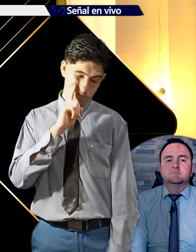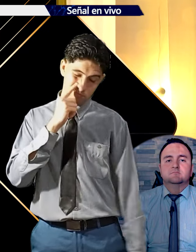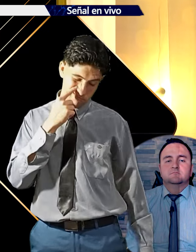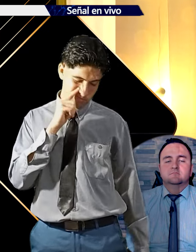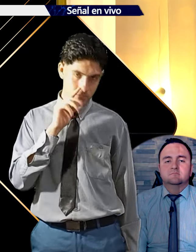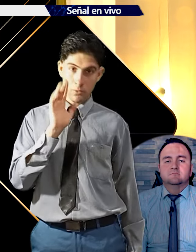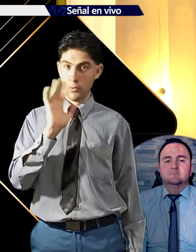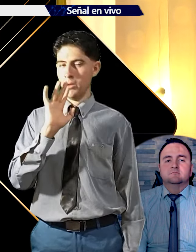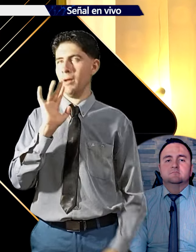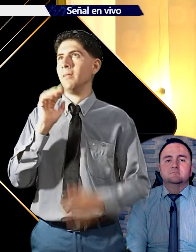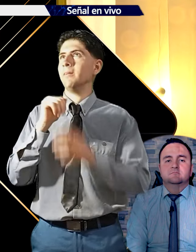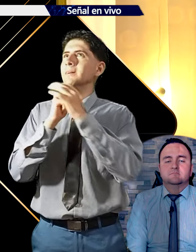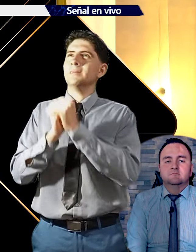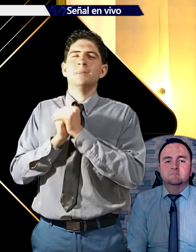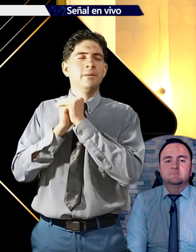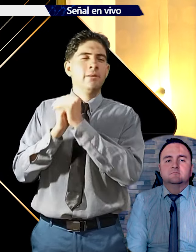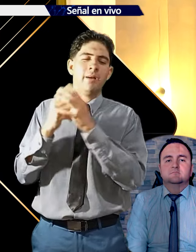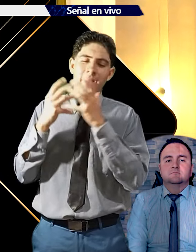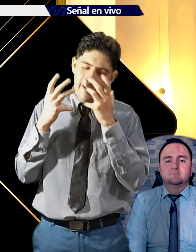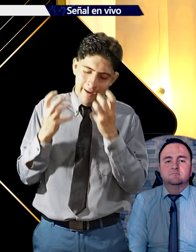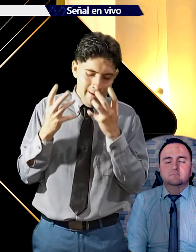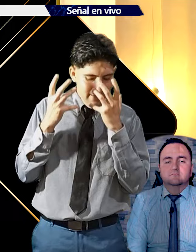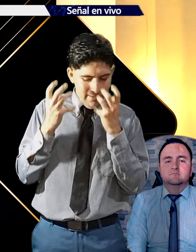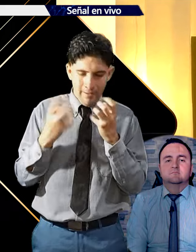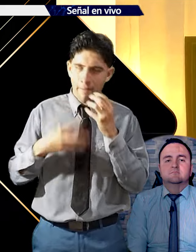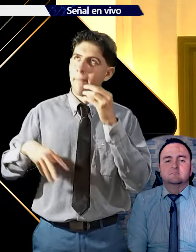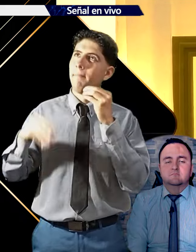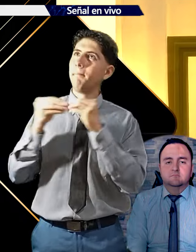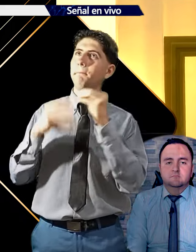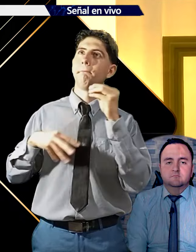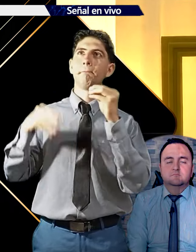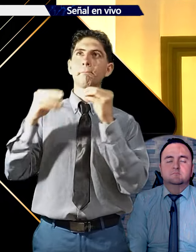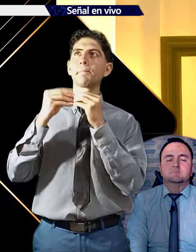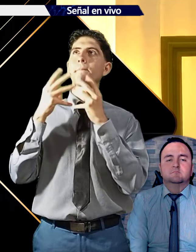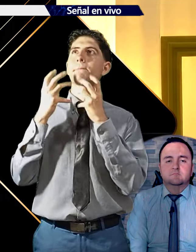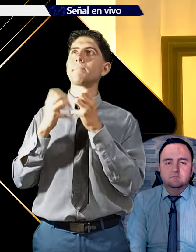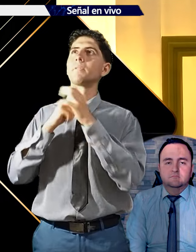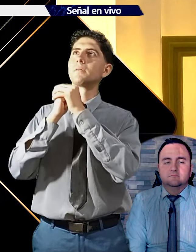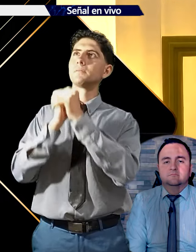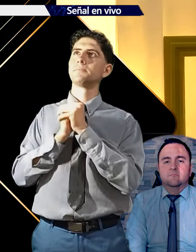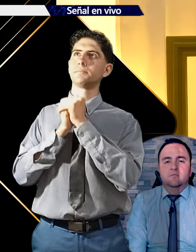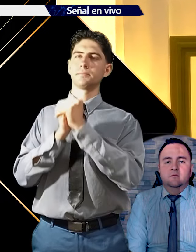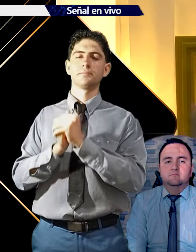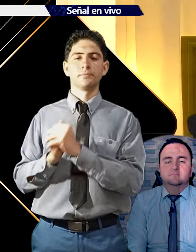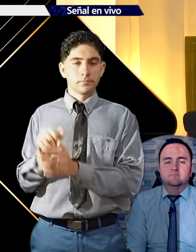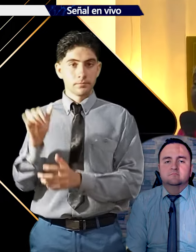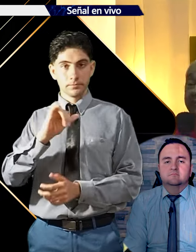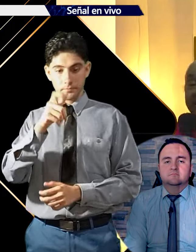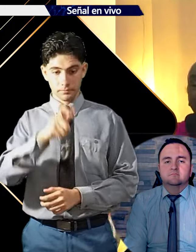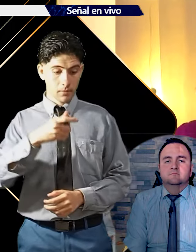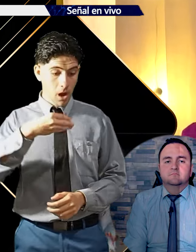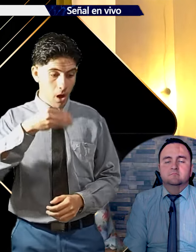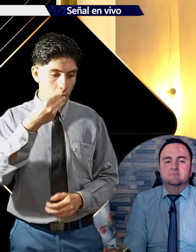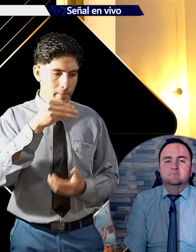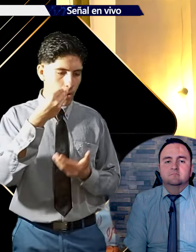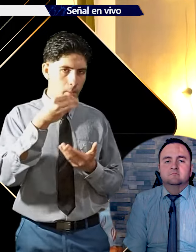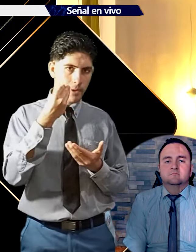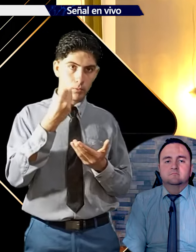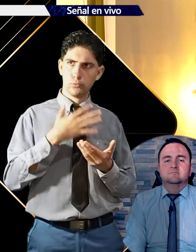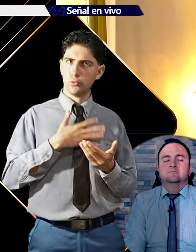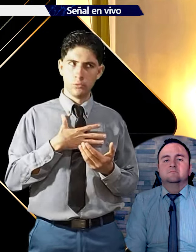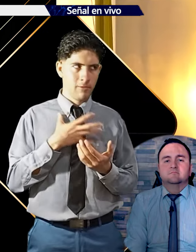vuelve cansón. Al contrario, uno entre más ora, más quiere orar. Como el que come mucho, entre más come, más hambre le da.